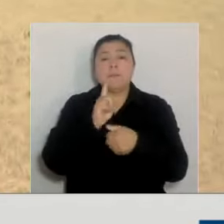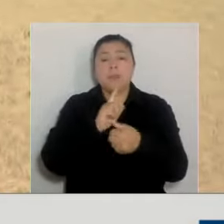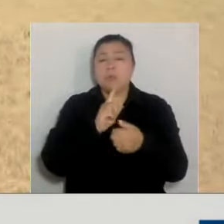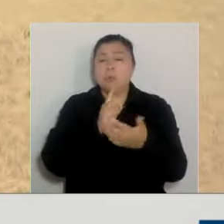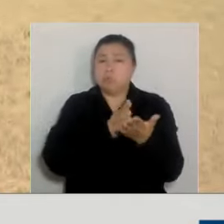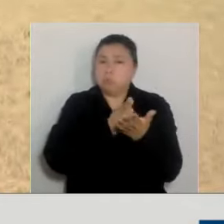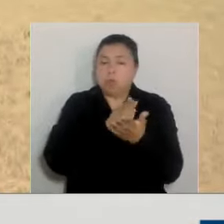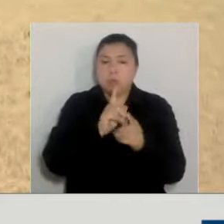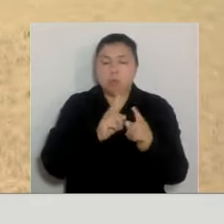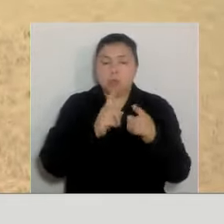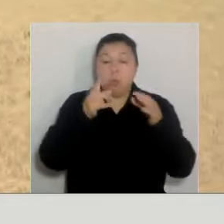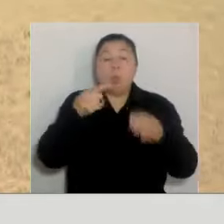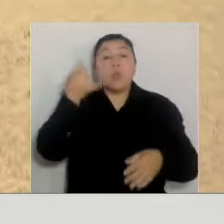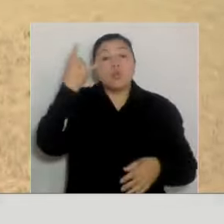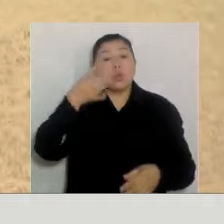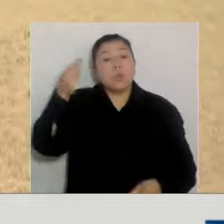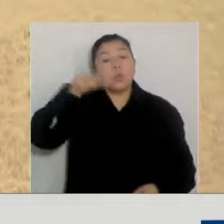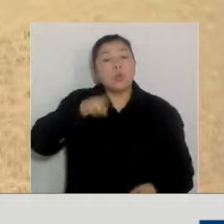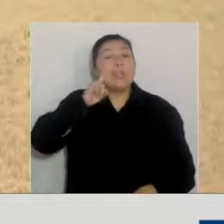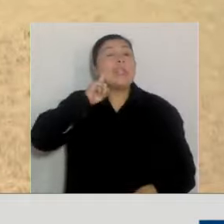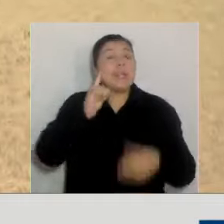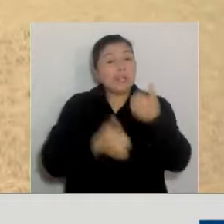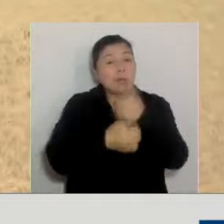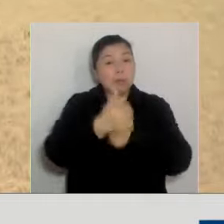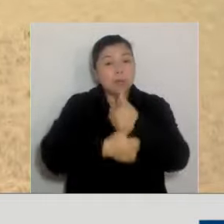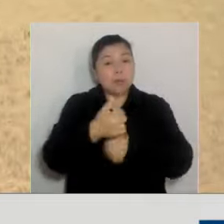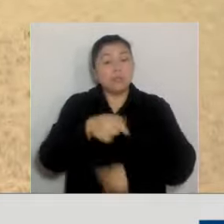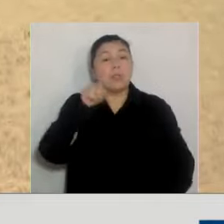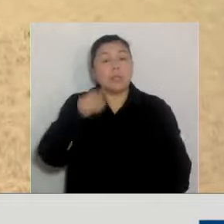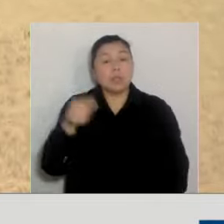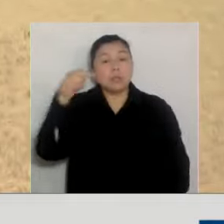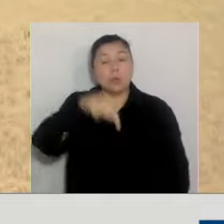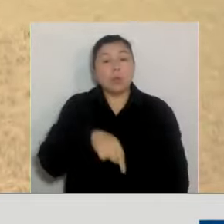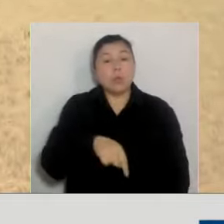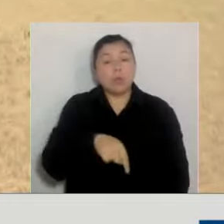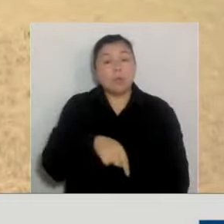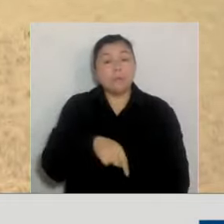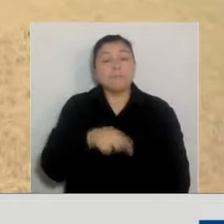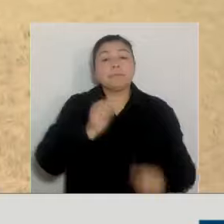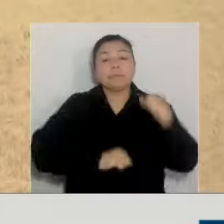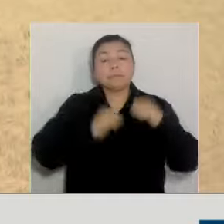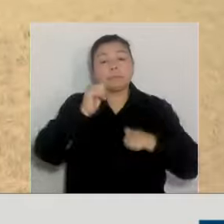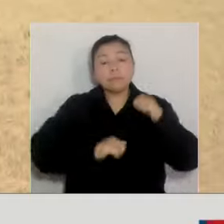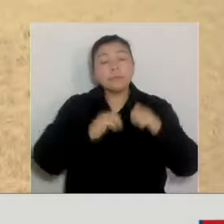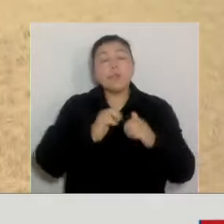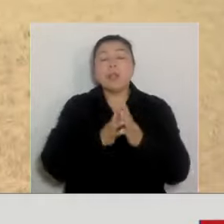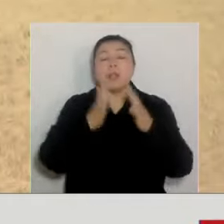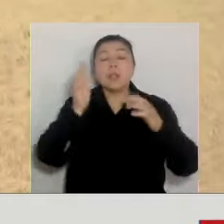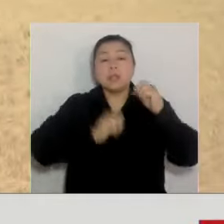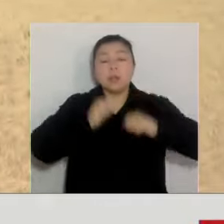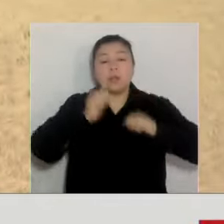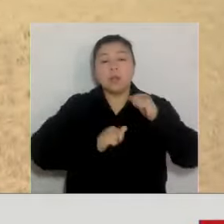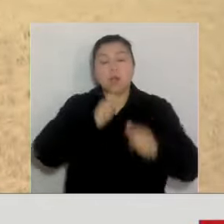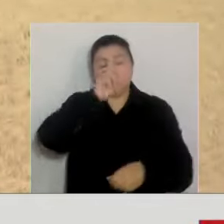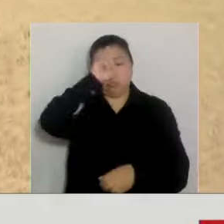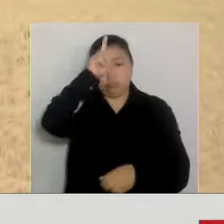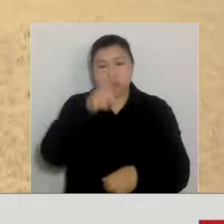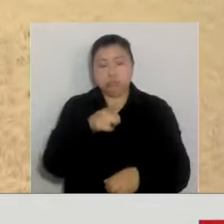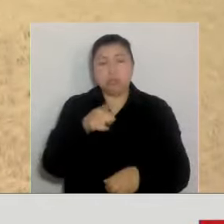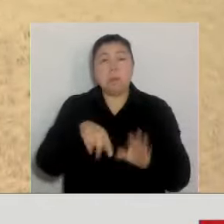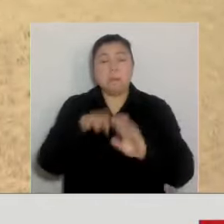hoy día tienen competencia Y eso es lo que hoy día las empresas las grandes empresas o las tradicionales tienen